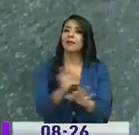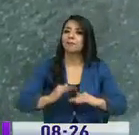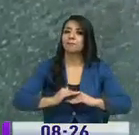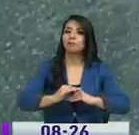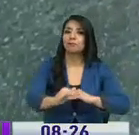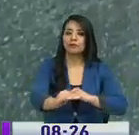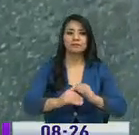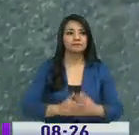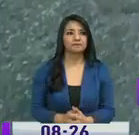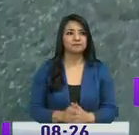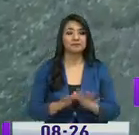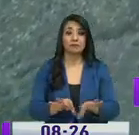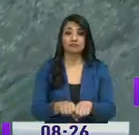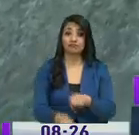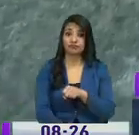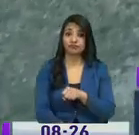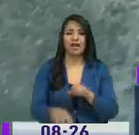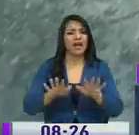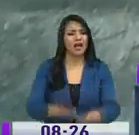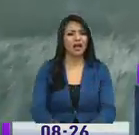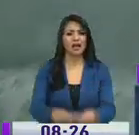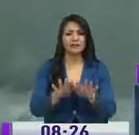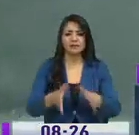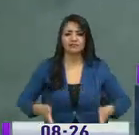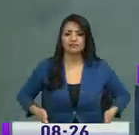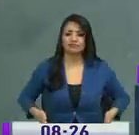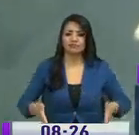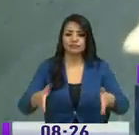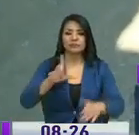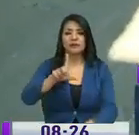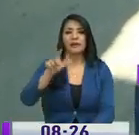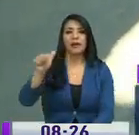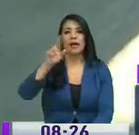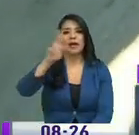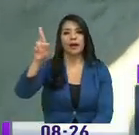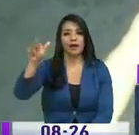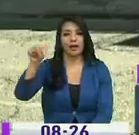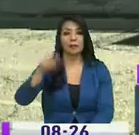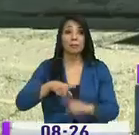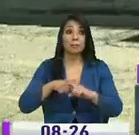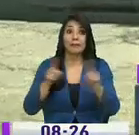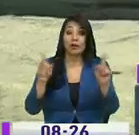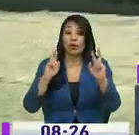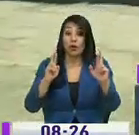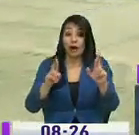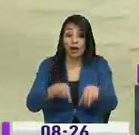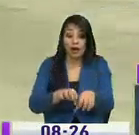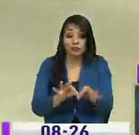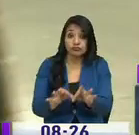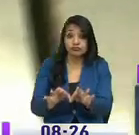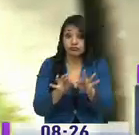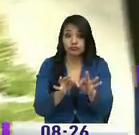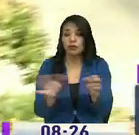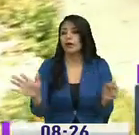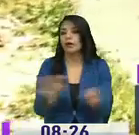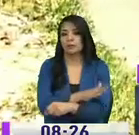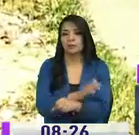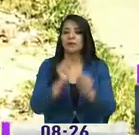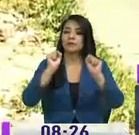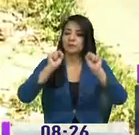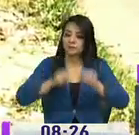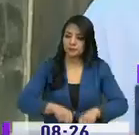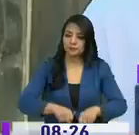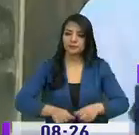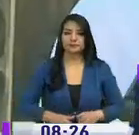aseguran que este tipo de fugas son constantes en la calle Manuel Arrea. Sin embargo, esperan que esta vez se haya reparado integralmente